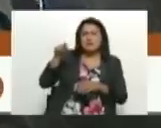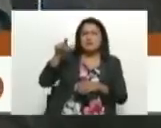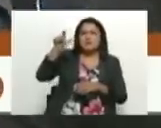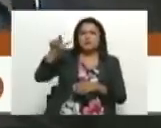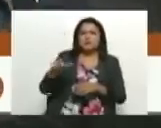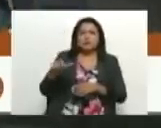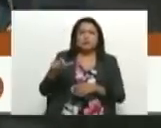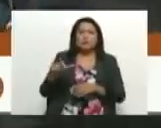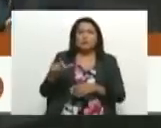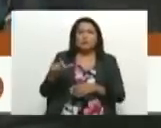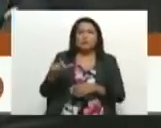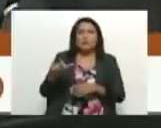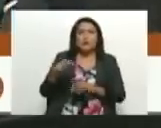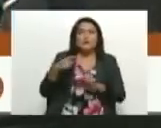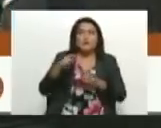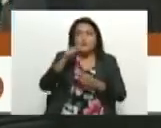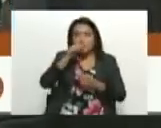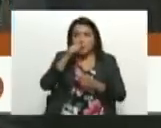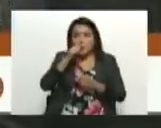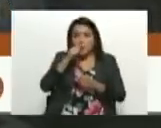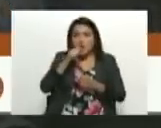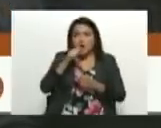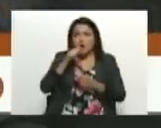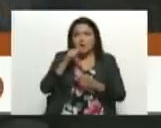de hechos ilícitos adquirió bienes,